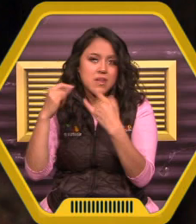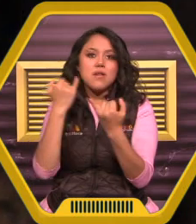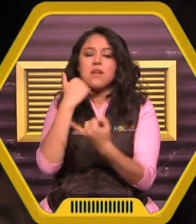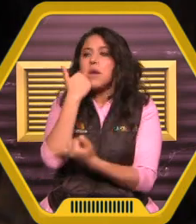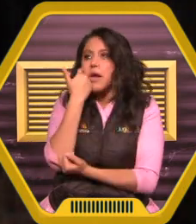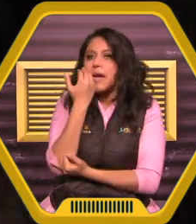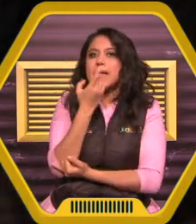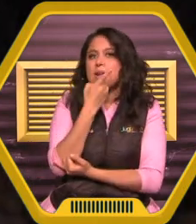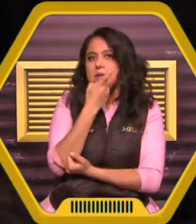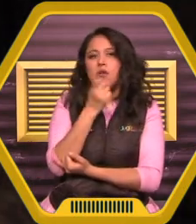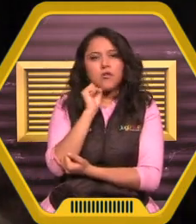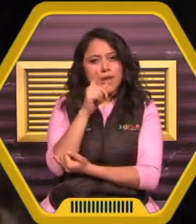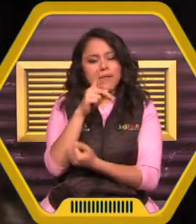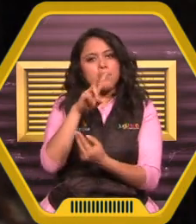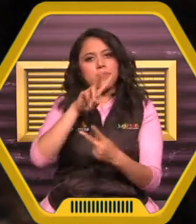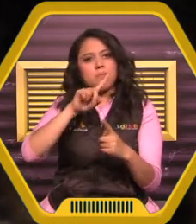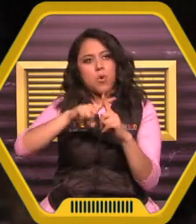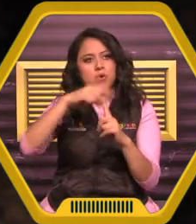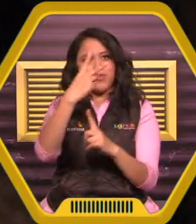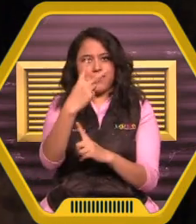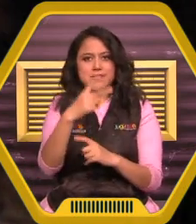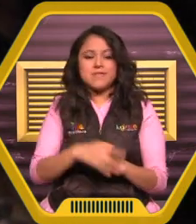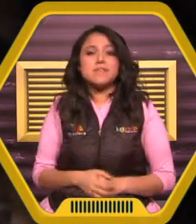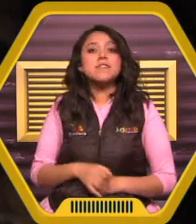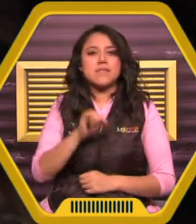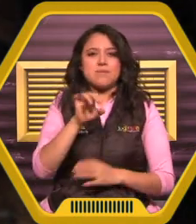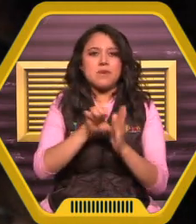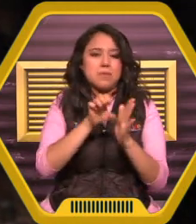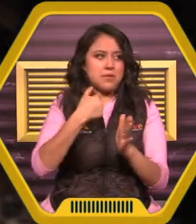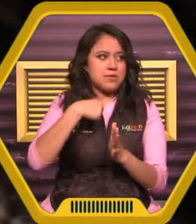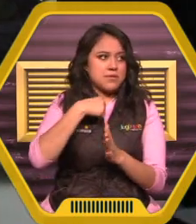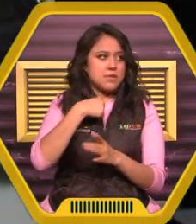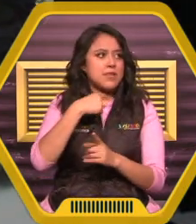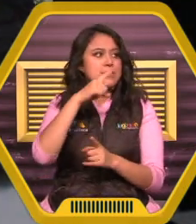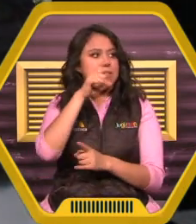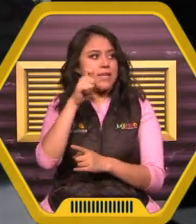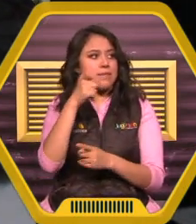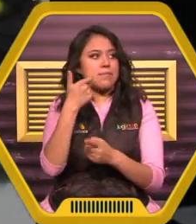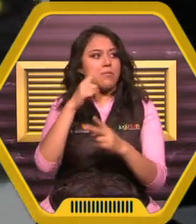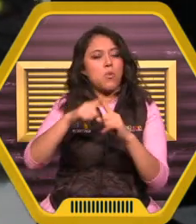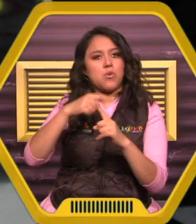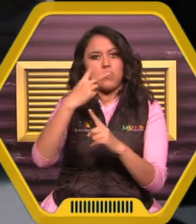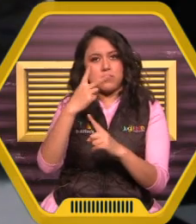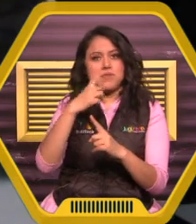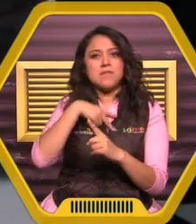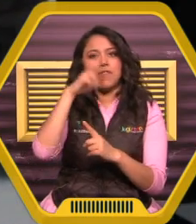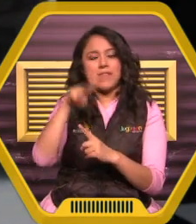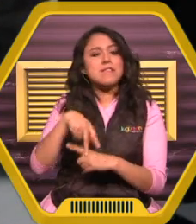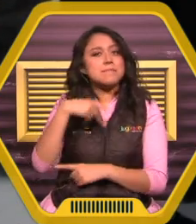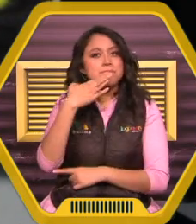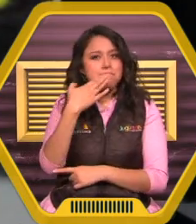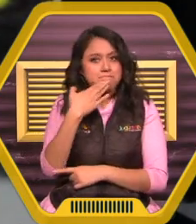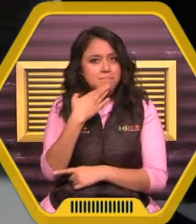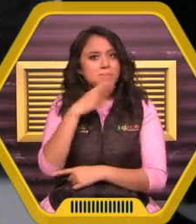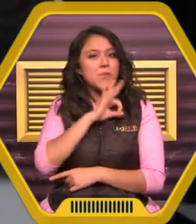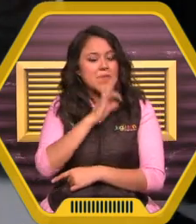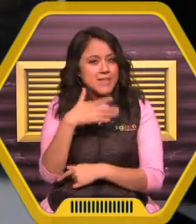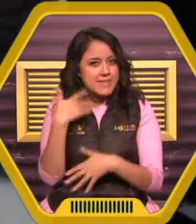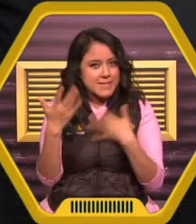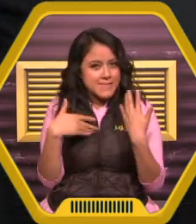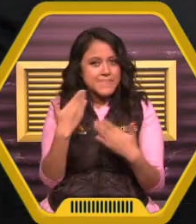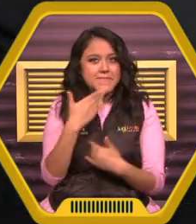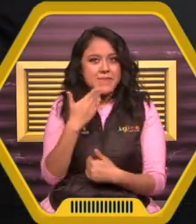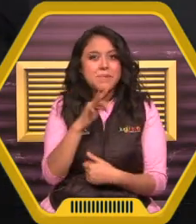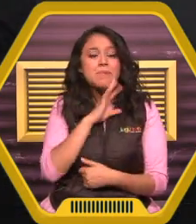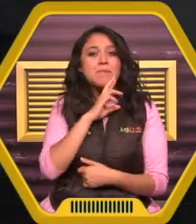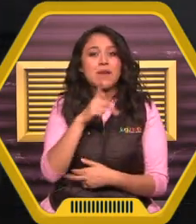dicen, ahí te va el doble. Es correcto, tú cargas 50 y nosotros vamos a regalar 100 pesos. La verdad que es bastante padre, se van a divertir y lo mejor es que